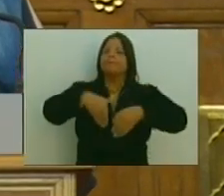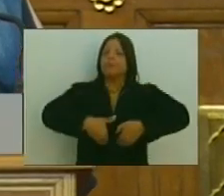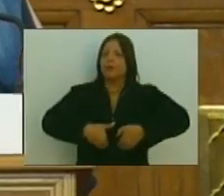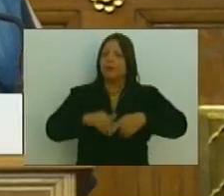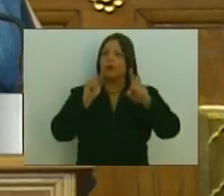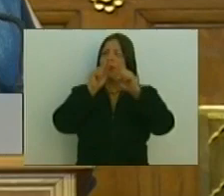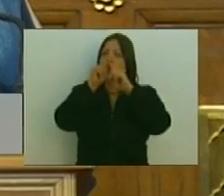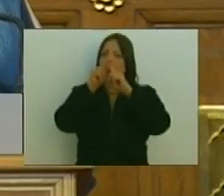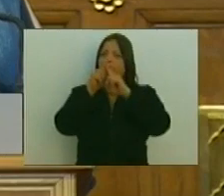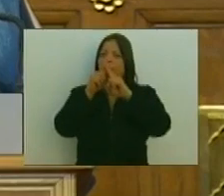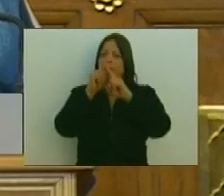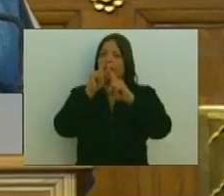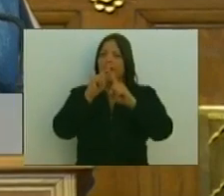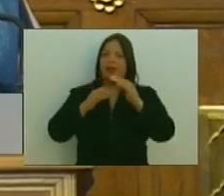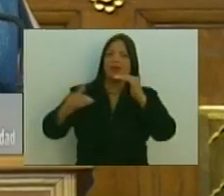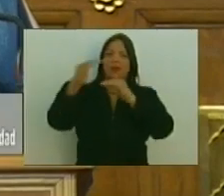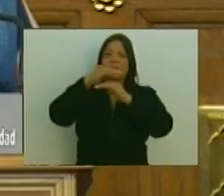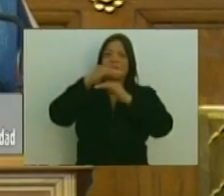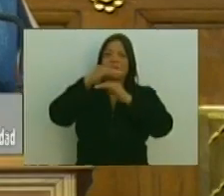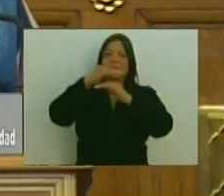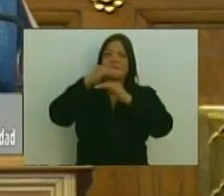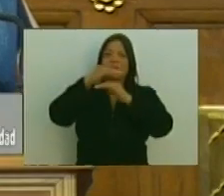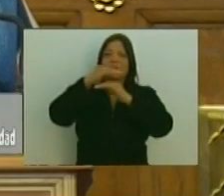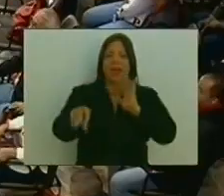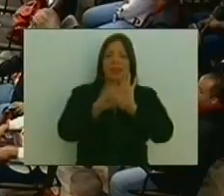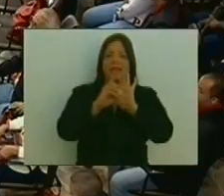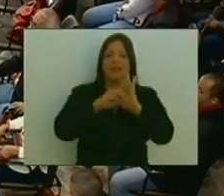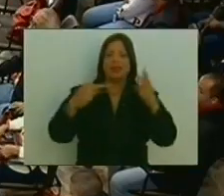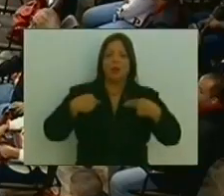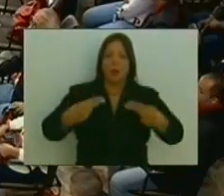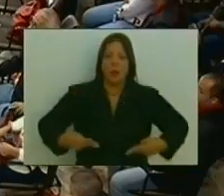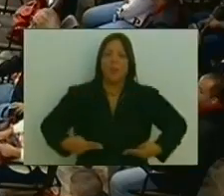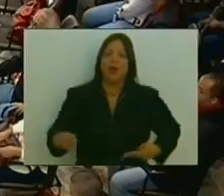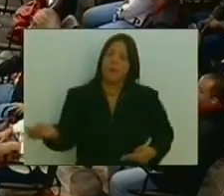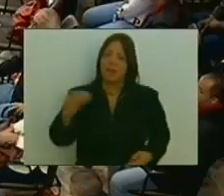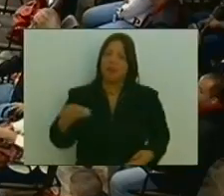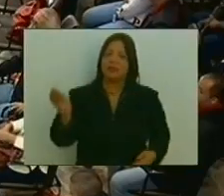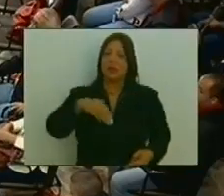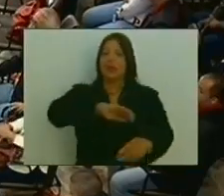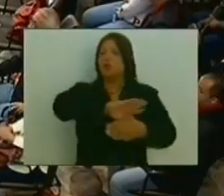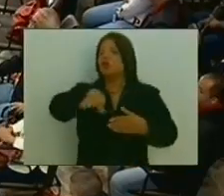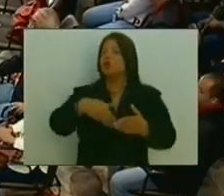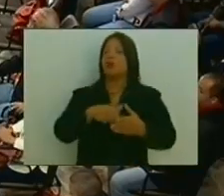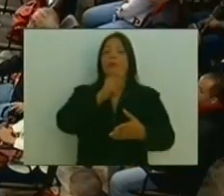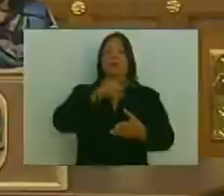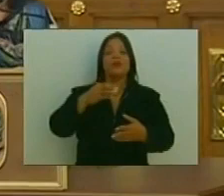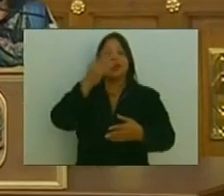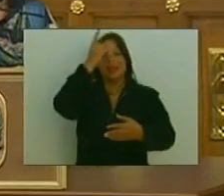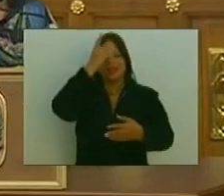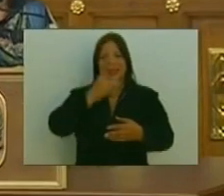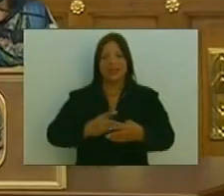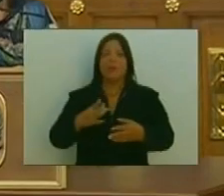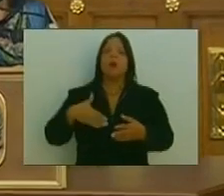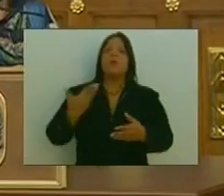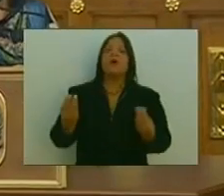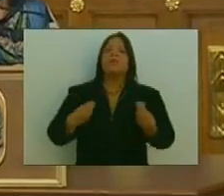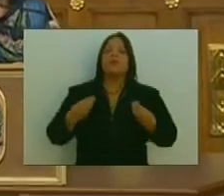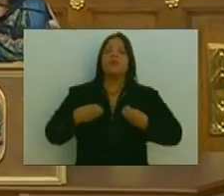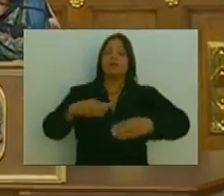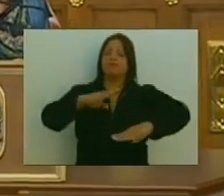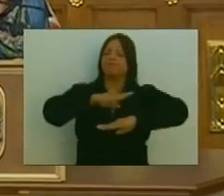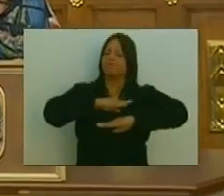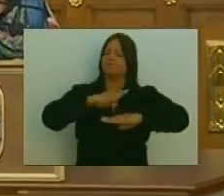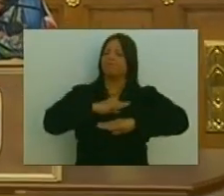e inspirados en la suprema felicidad social y sus derechos humanos, para que todas las personas con discapacidad puedan vivir plenamente